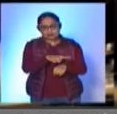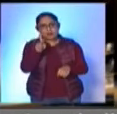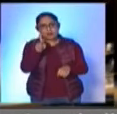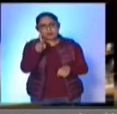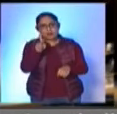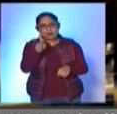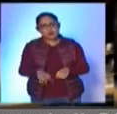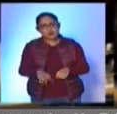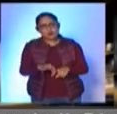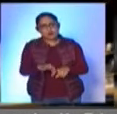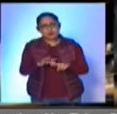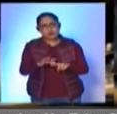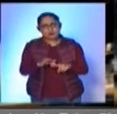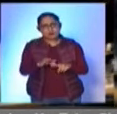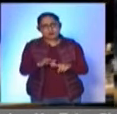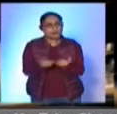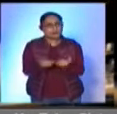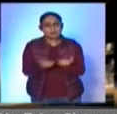más real, que